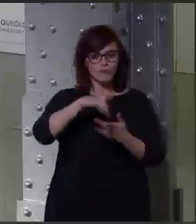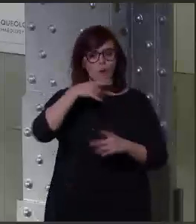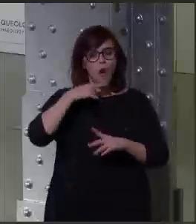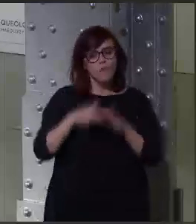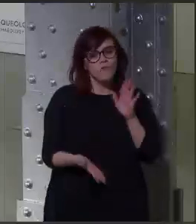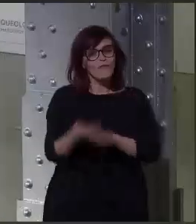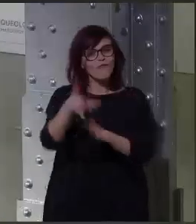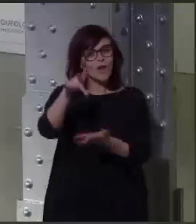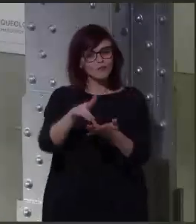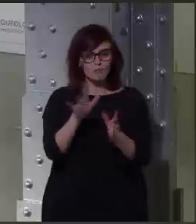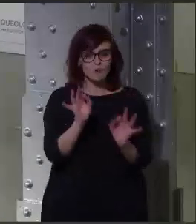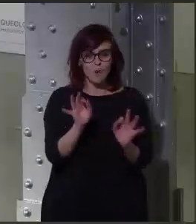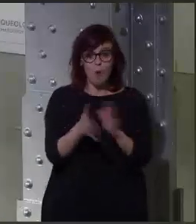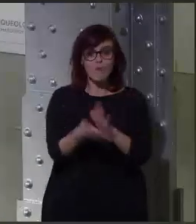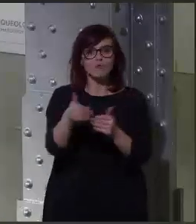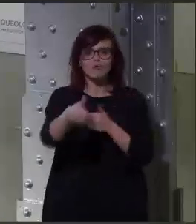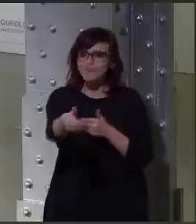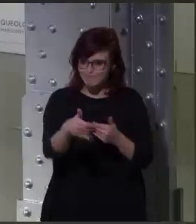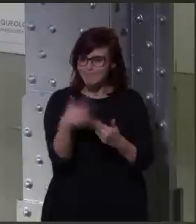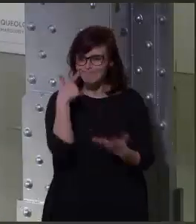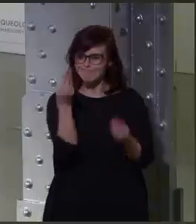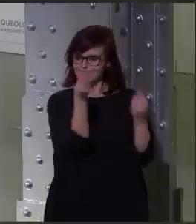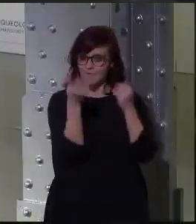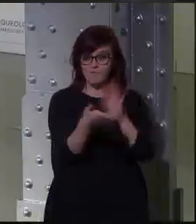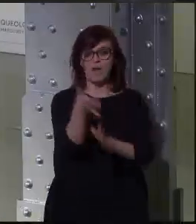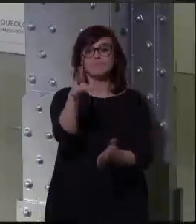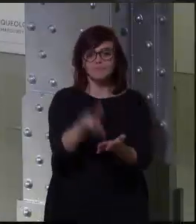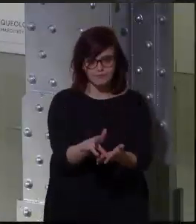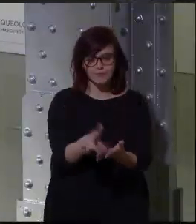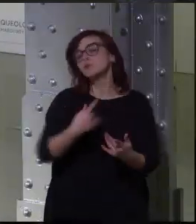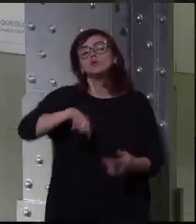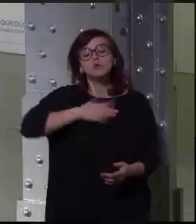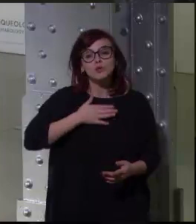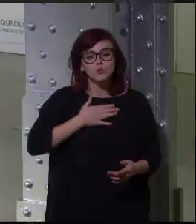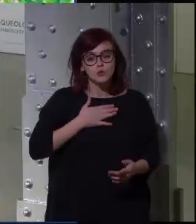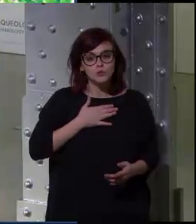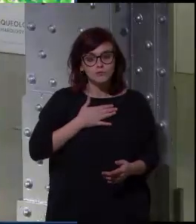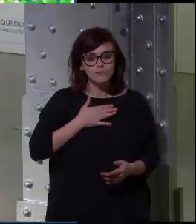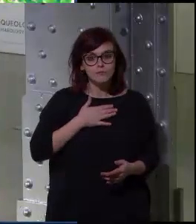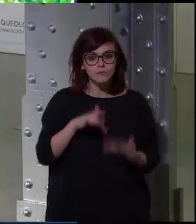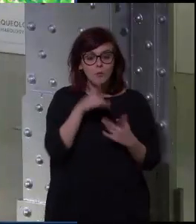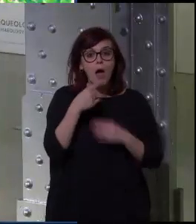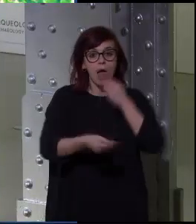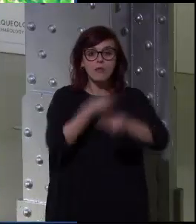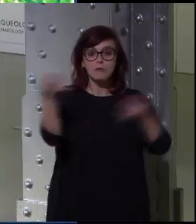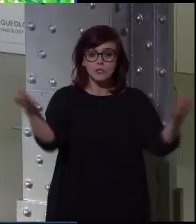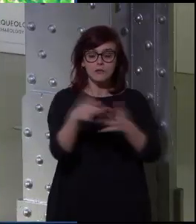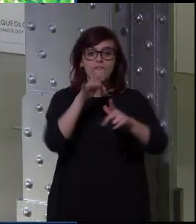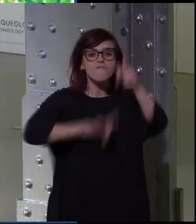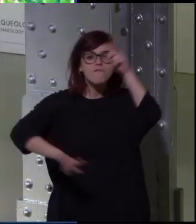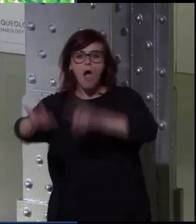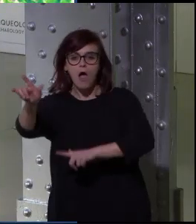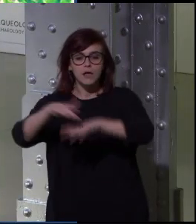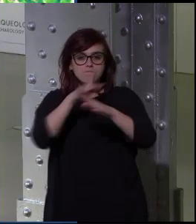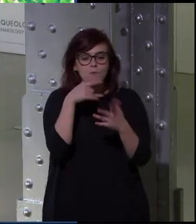una tendencia para el futuro. Bien, como decía, nosotros lo que hacemos es viajar a